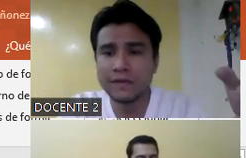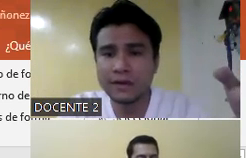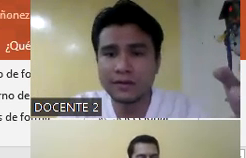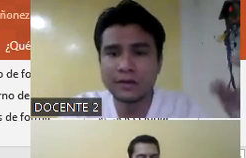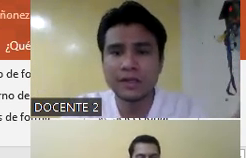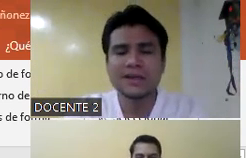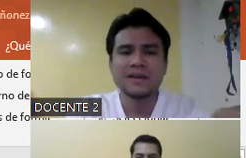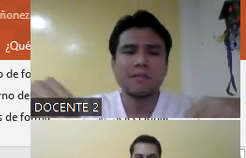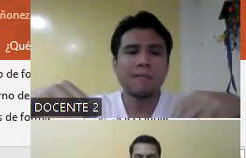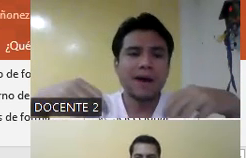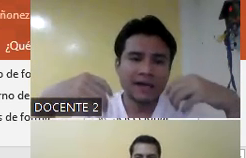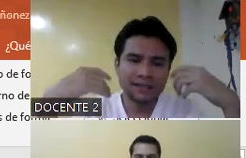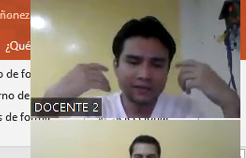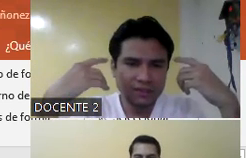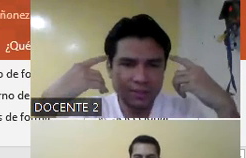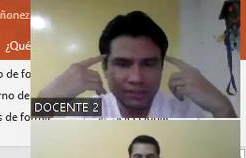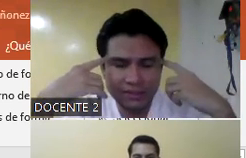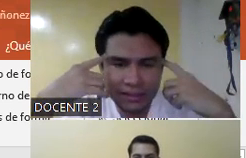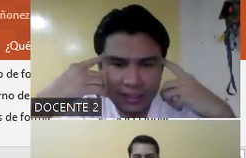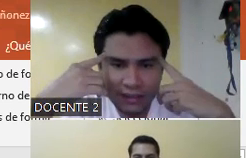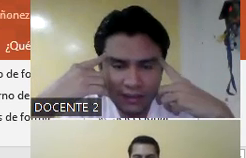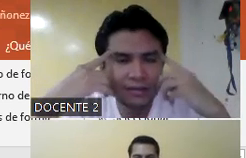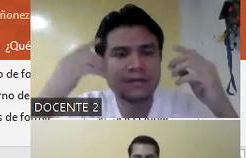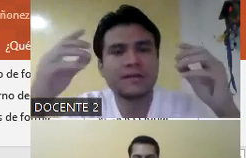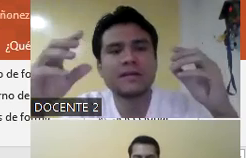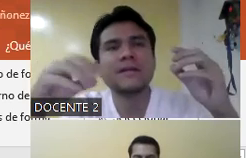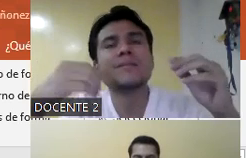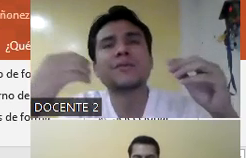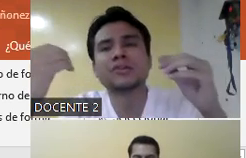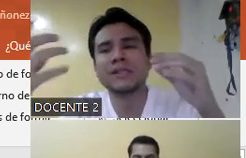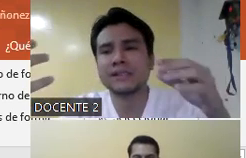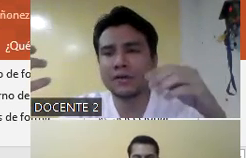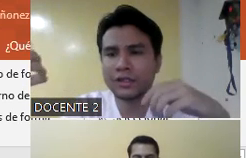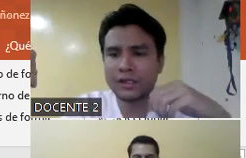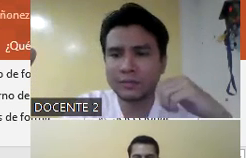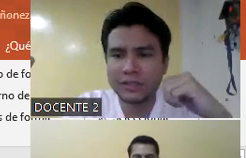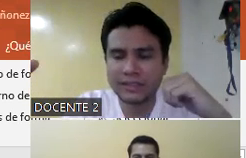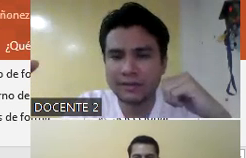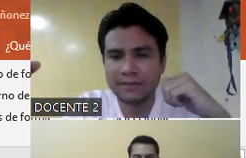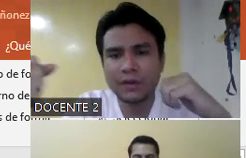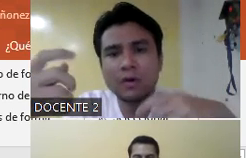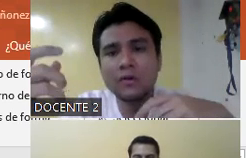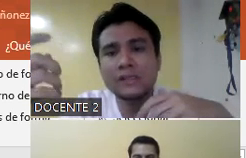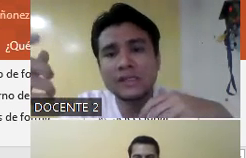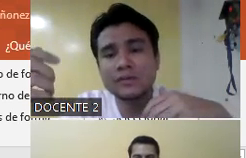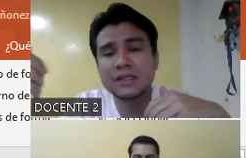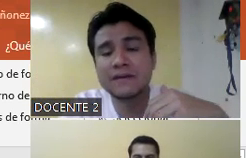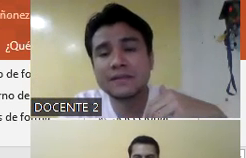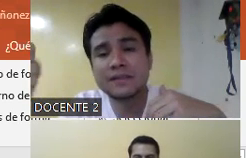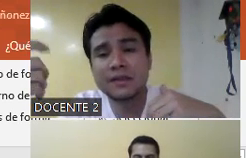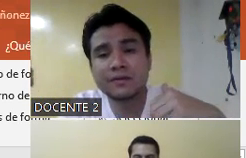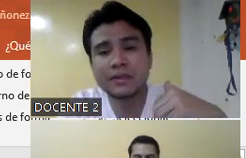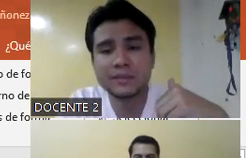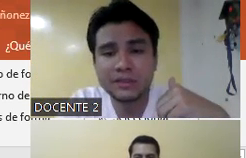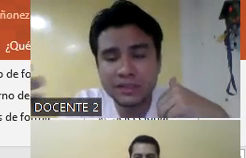lo periférico, va hacia nuestra parte central y procesa lo que tenemos que hacer. ¿Cómo lo hacemos? A